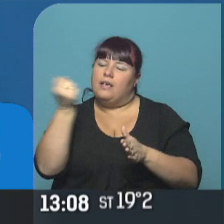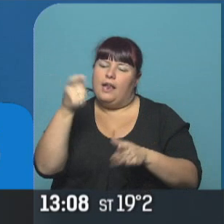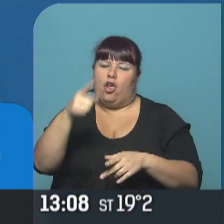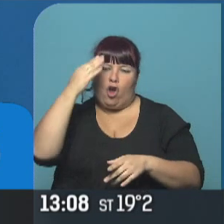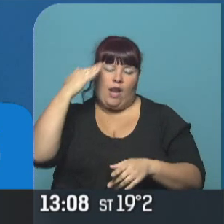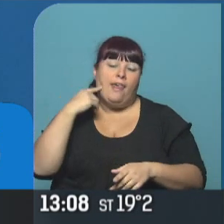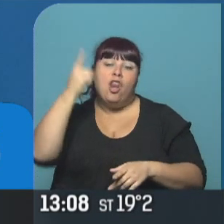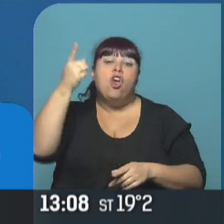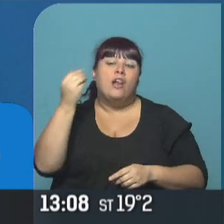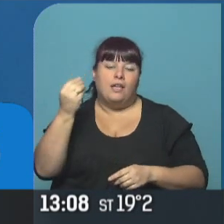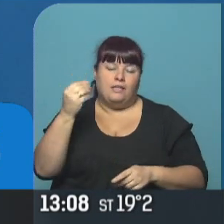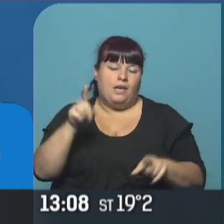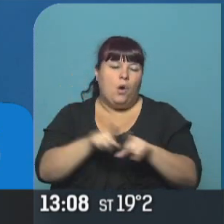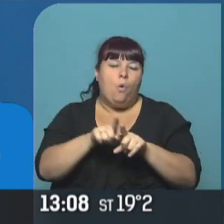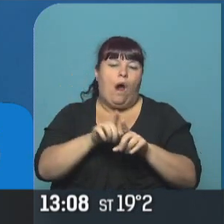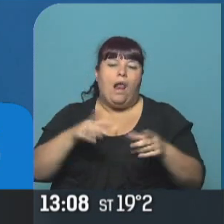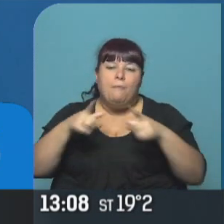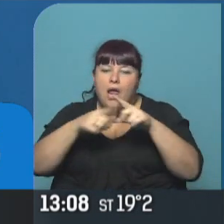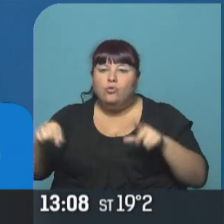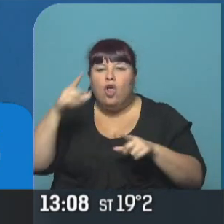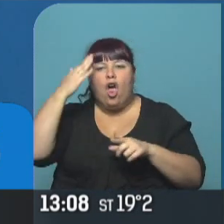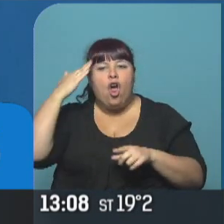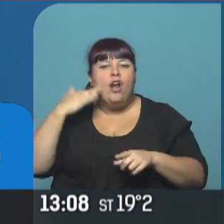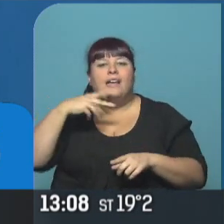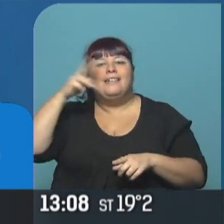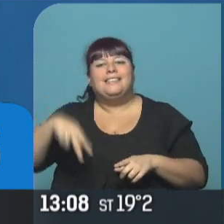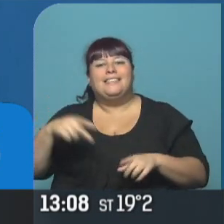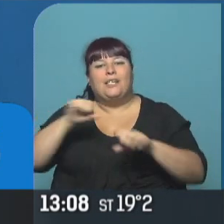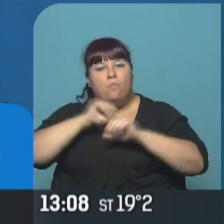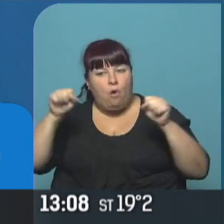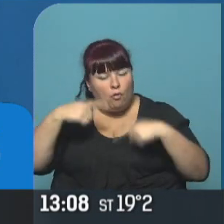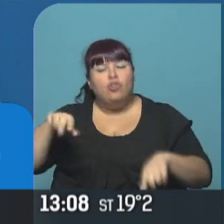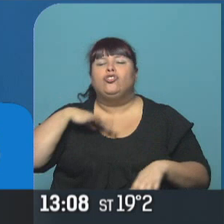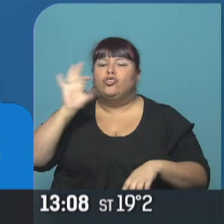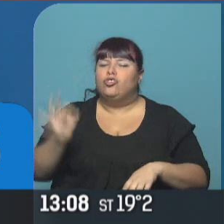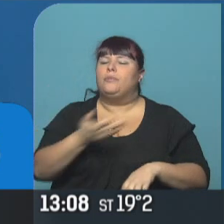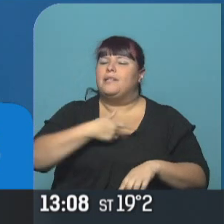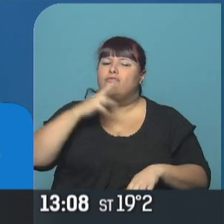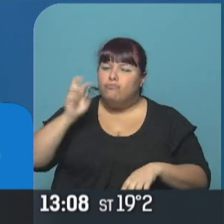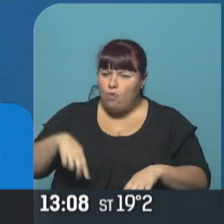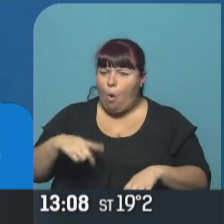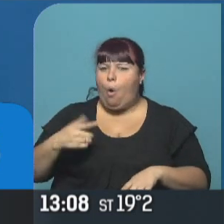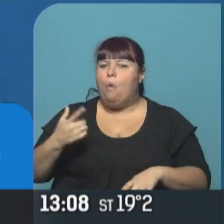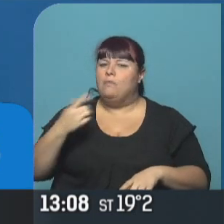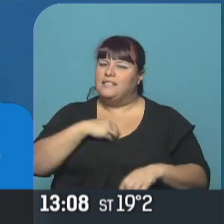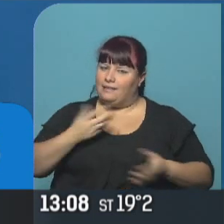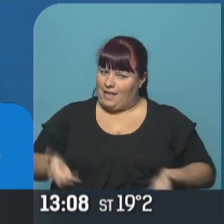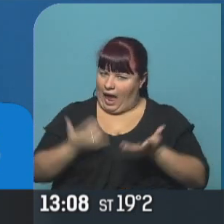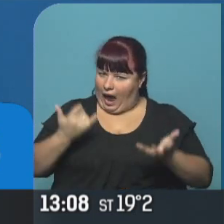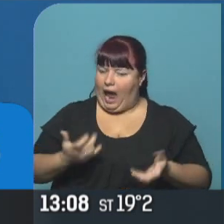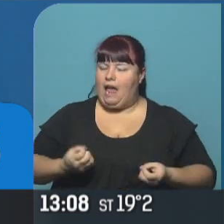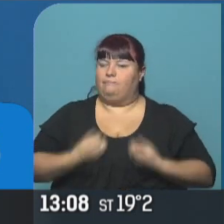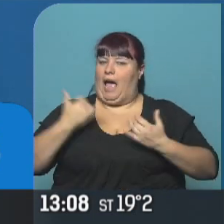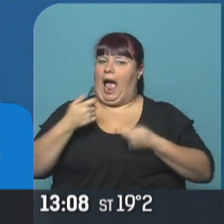Corea del Norte, que es tener una península de Corea sin armas nucleares. Yo sé que el presidente Trump se siente muy alentado por el nivel